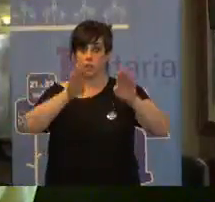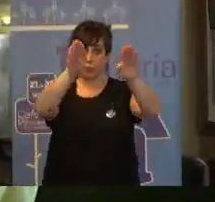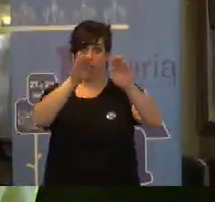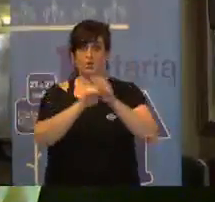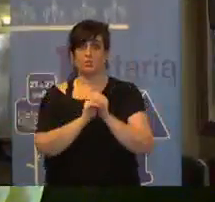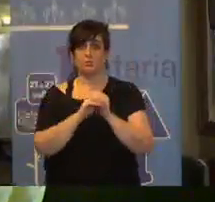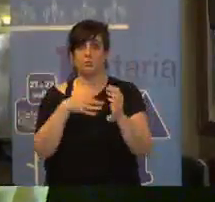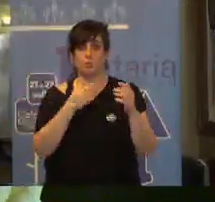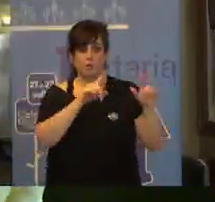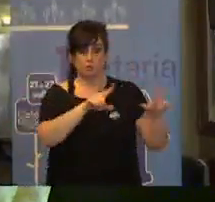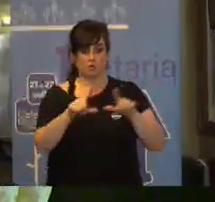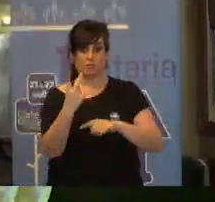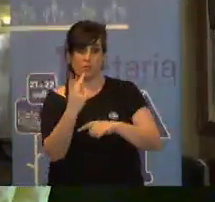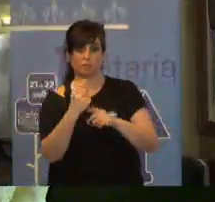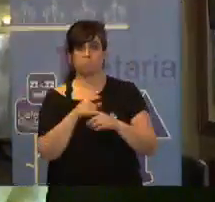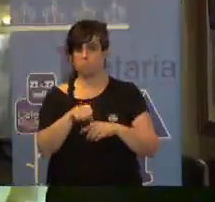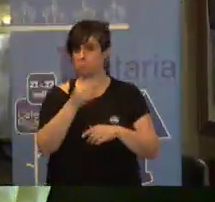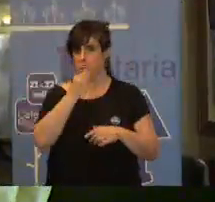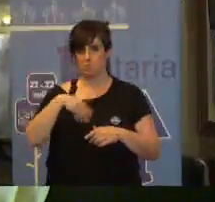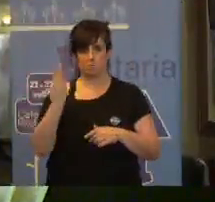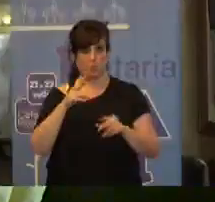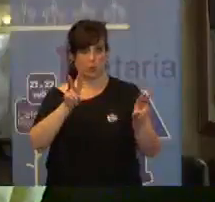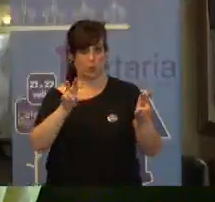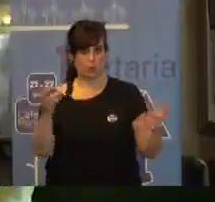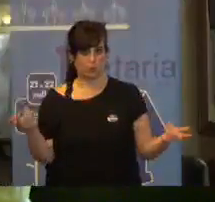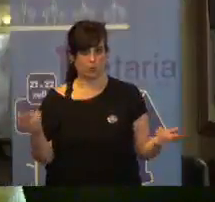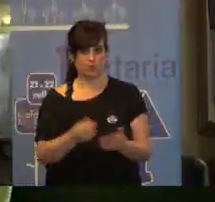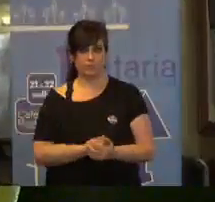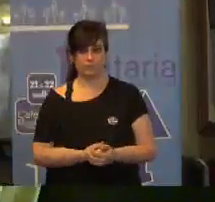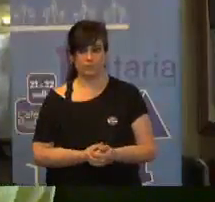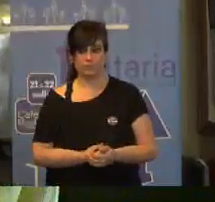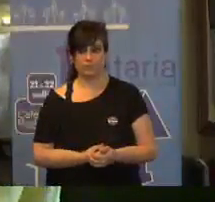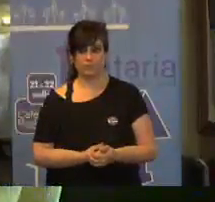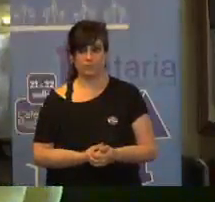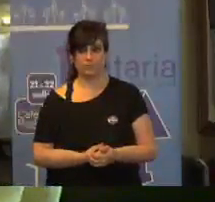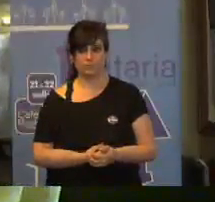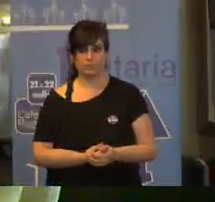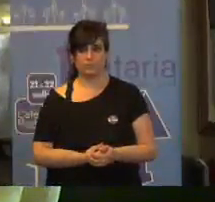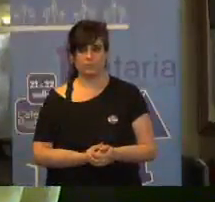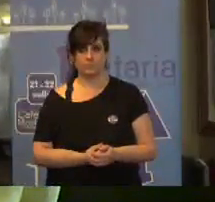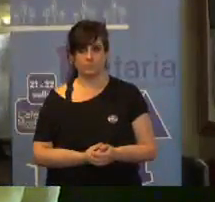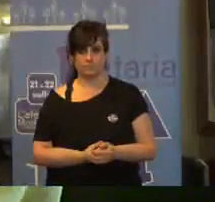unha. Iso é formidable, é unha novedade que debemos explotar.